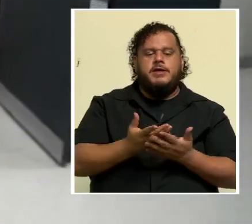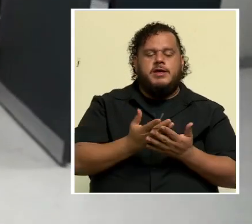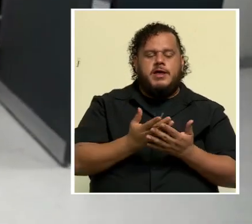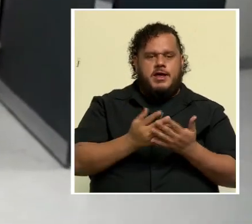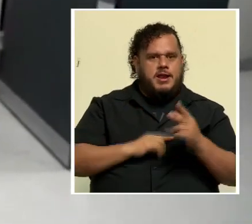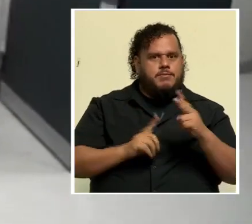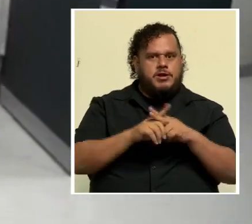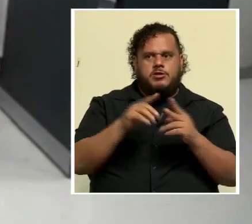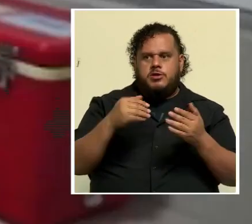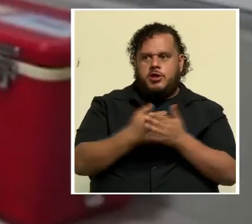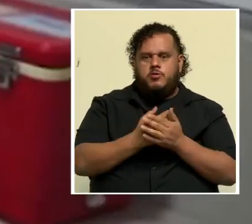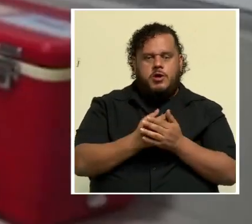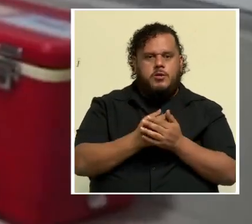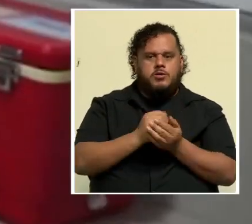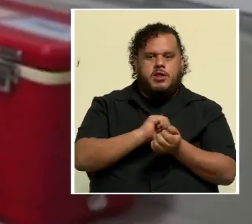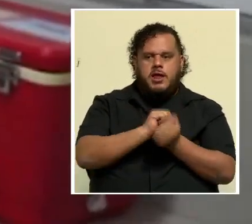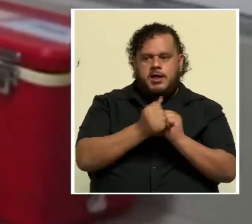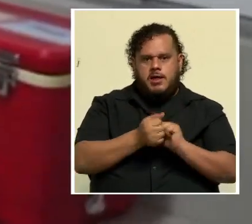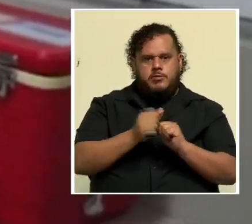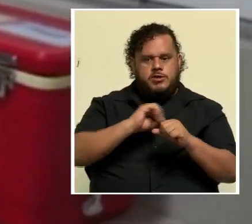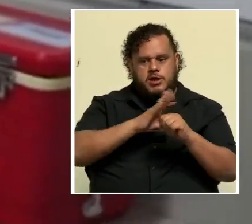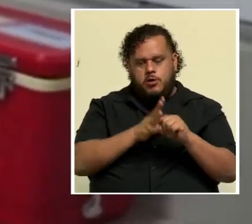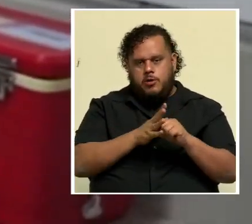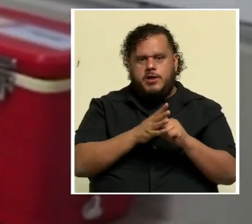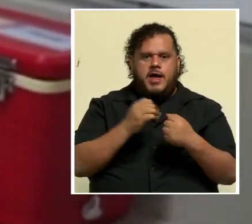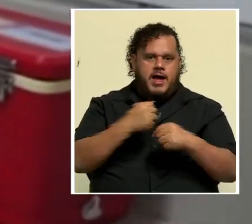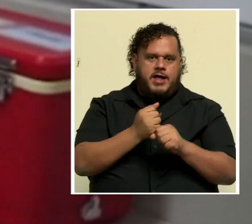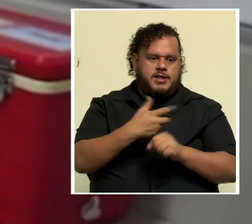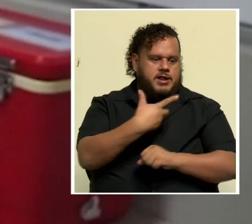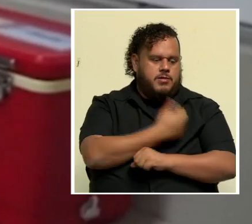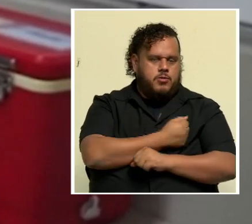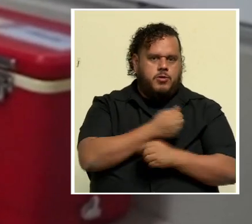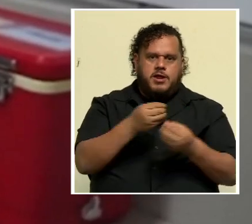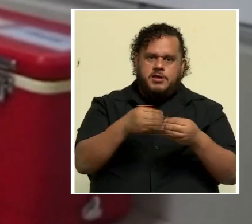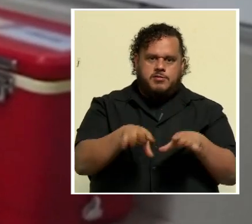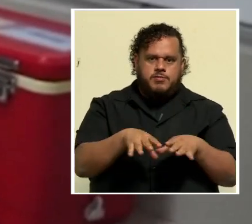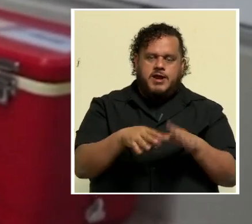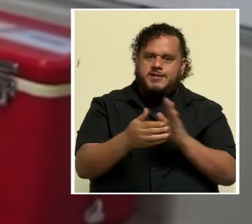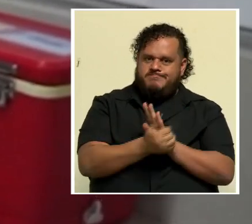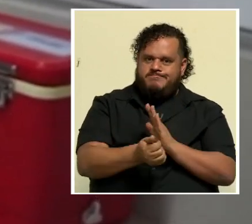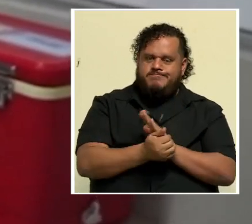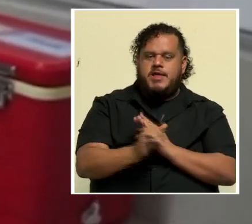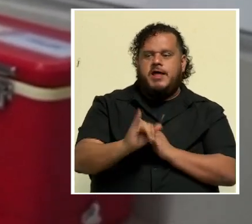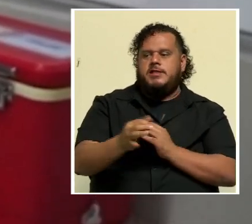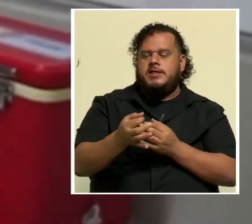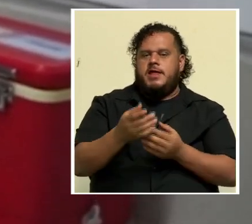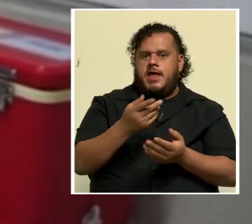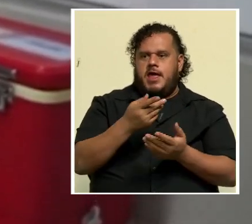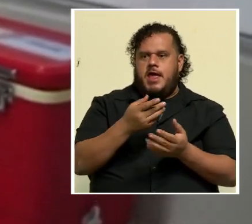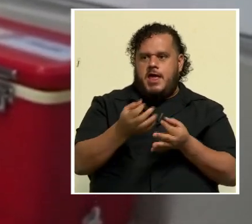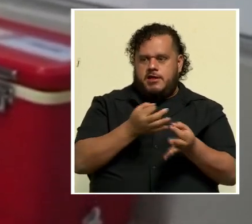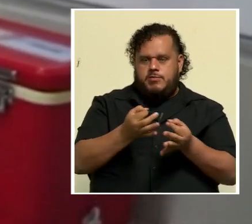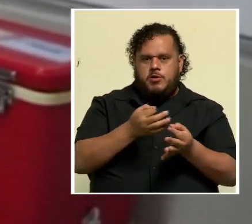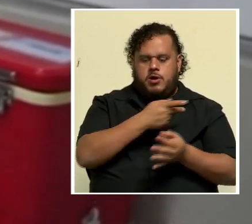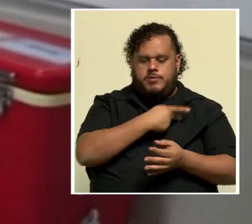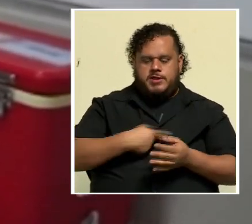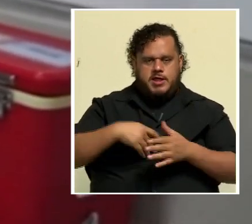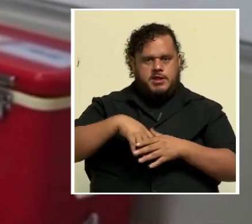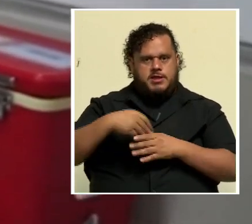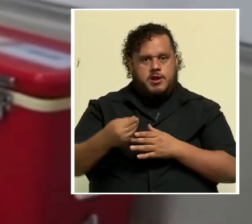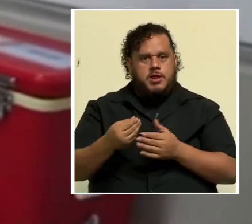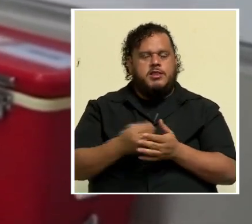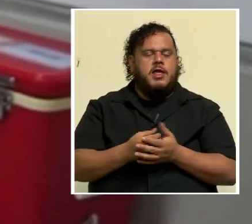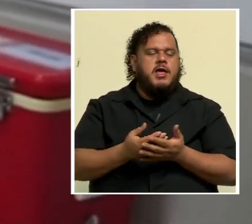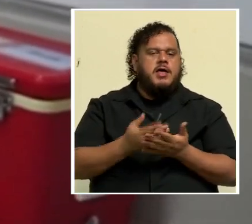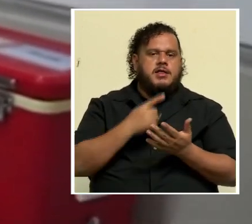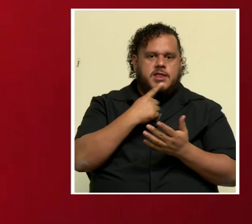de nuevas variantes hacen que las vacunas pierdan eficacia. Según ha explicado el presidente saliente Sebastián Piñera, la variante